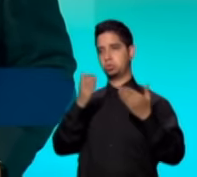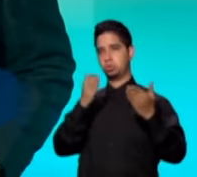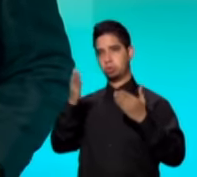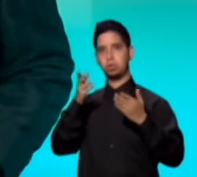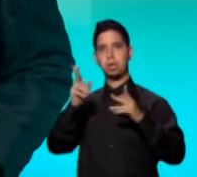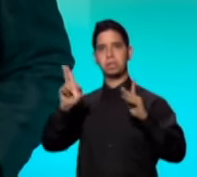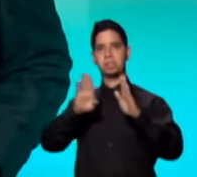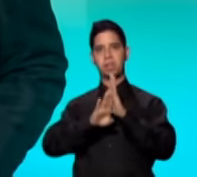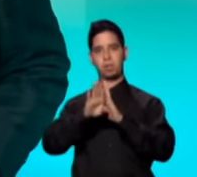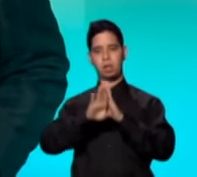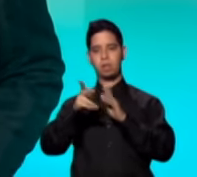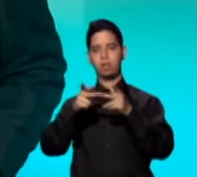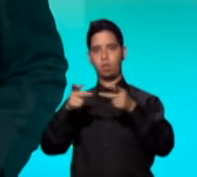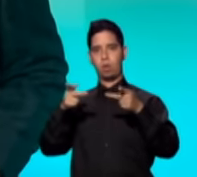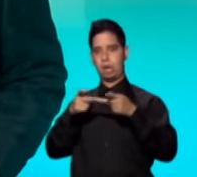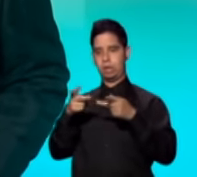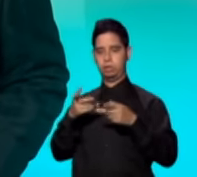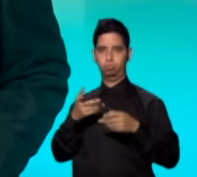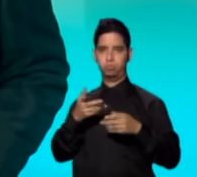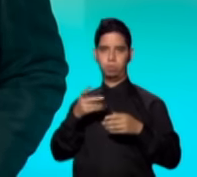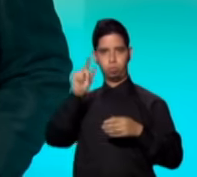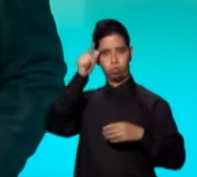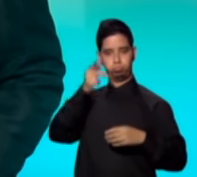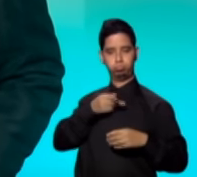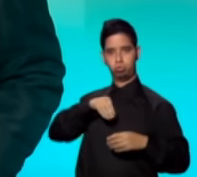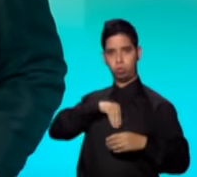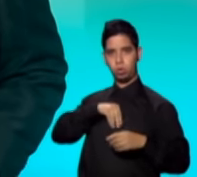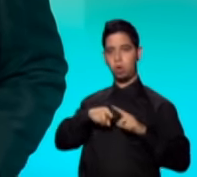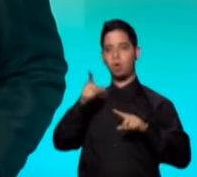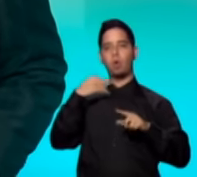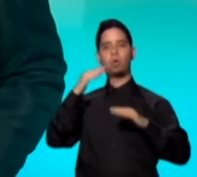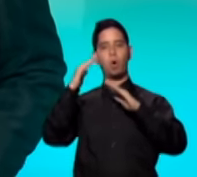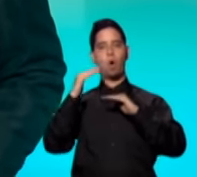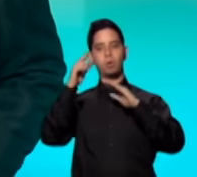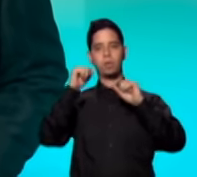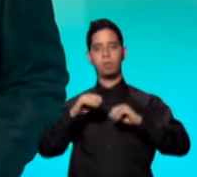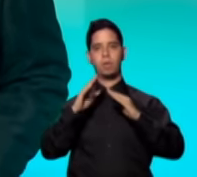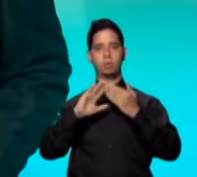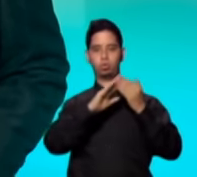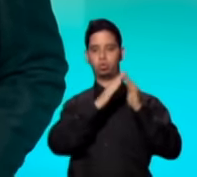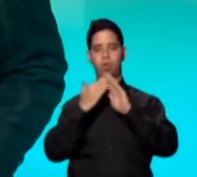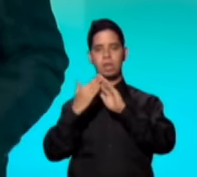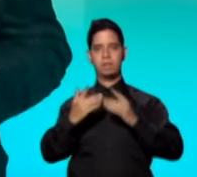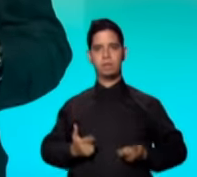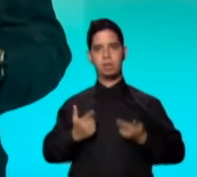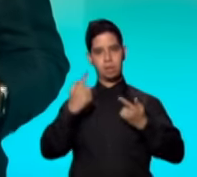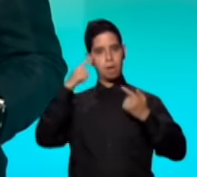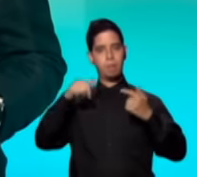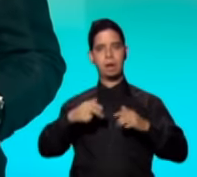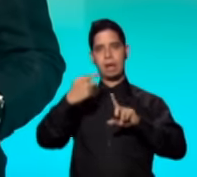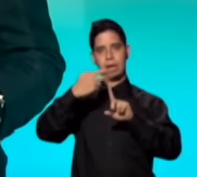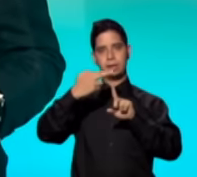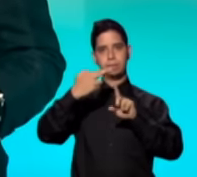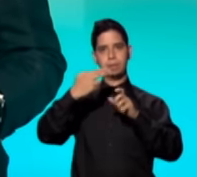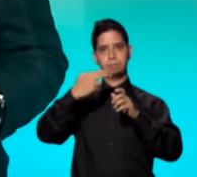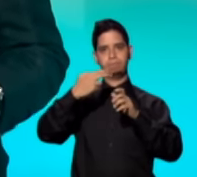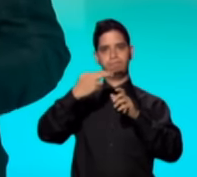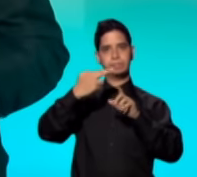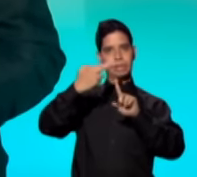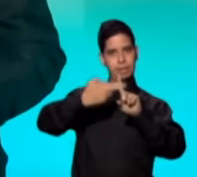varios terrenos de su propiedad con la esperanza de que se construyan en ellos viviendas de alquiler que sean accesibles para la clase